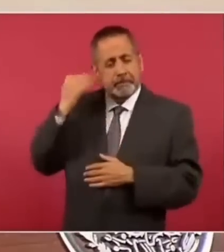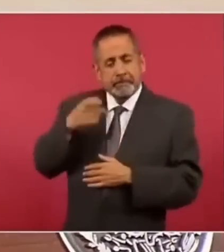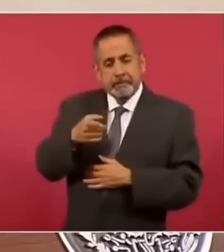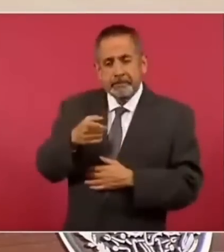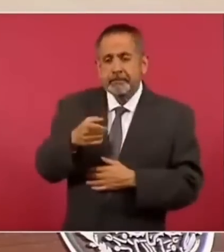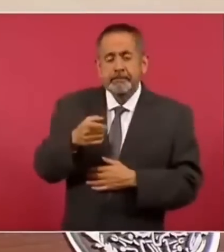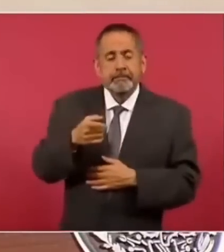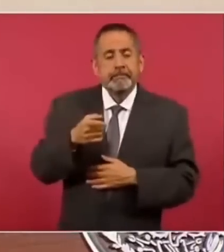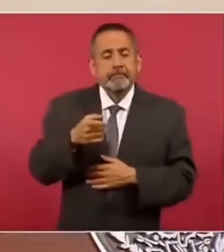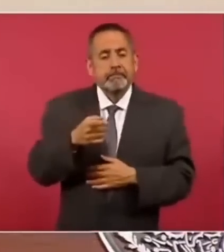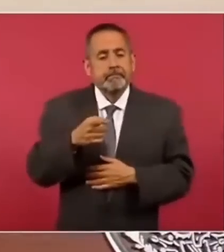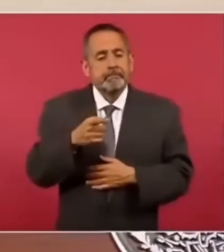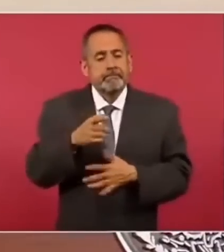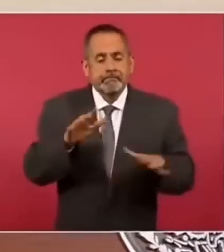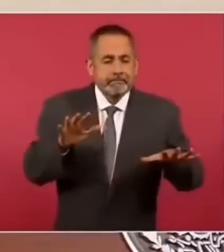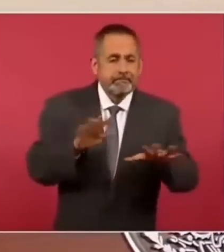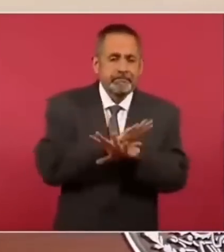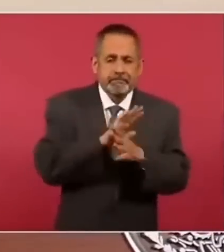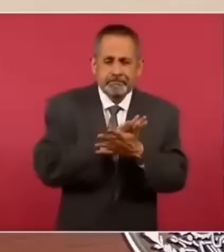Sí,